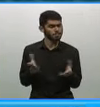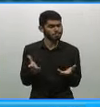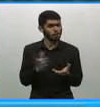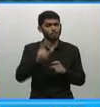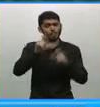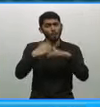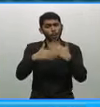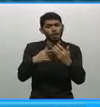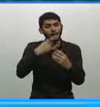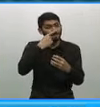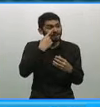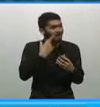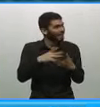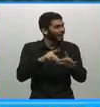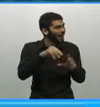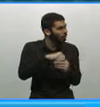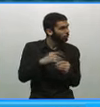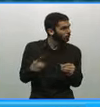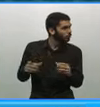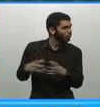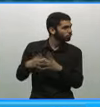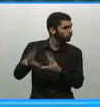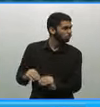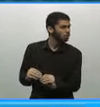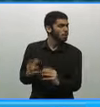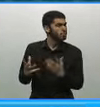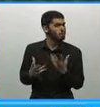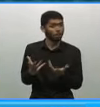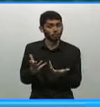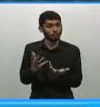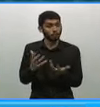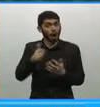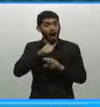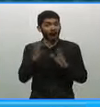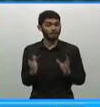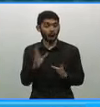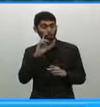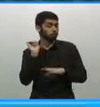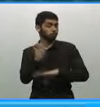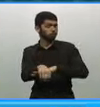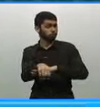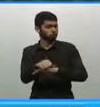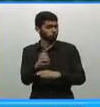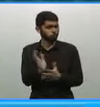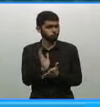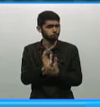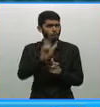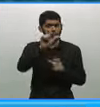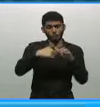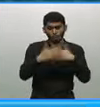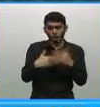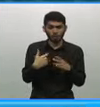los jugadores también y el fútbol argentino en general. Esto de que para los jugadores es tan importante disputar